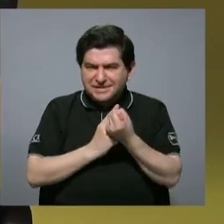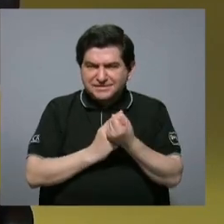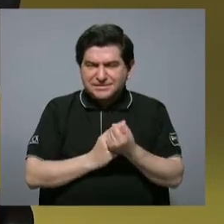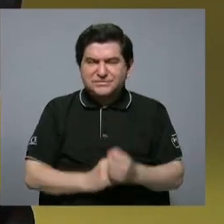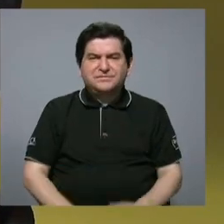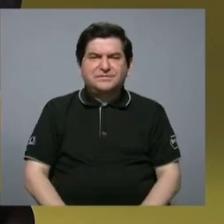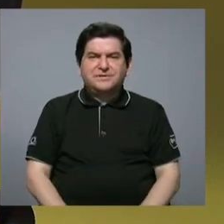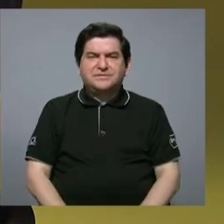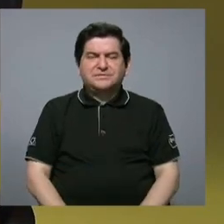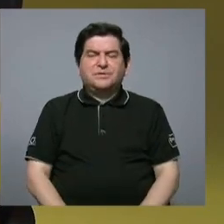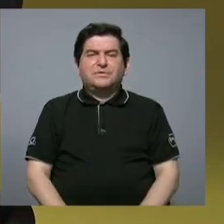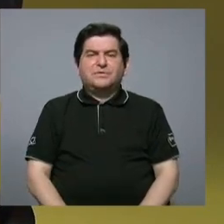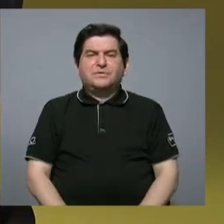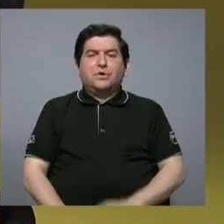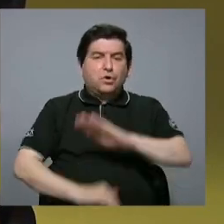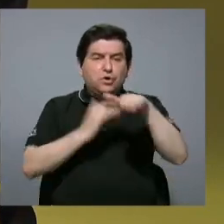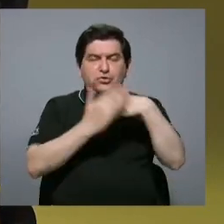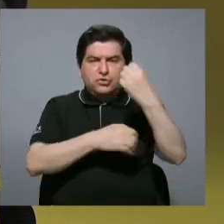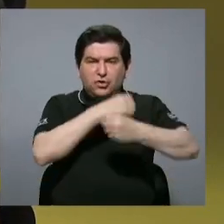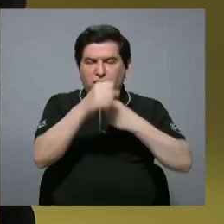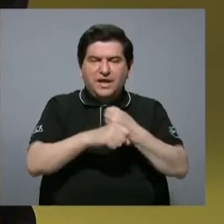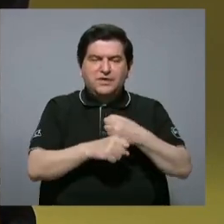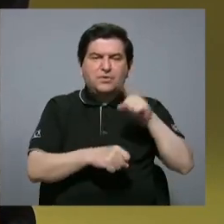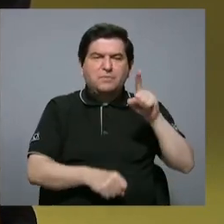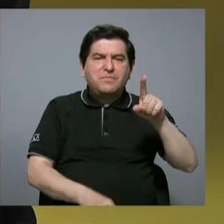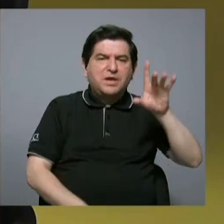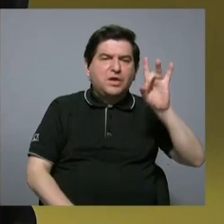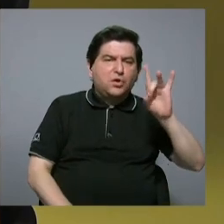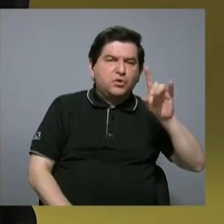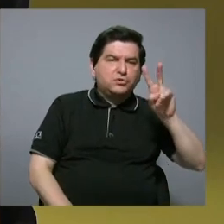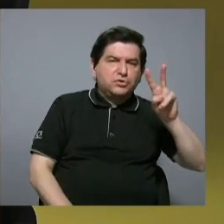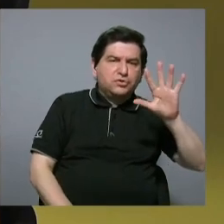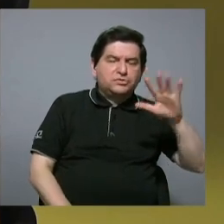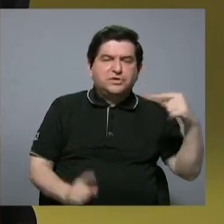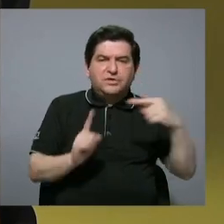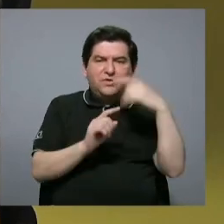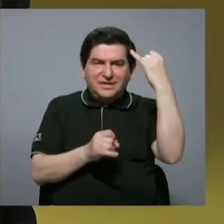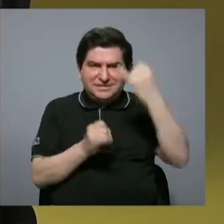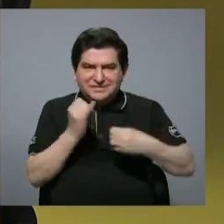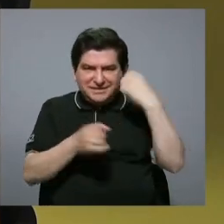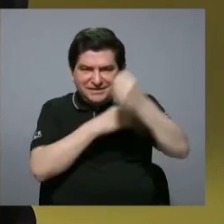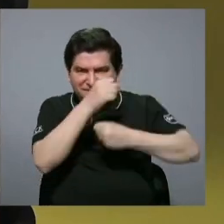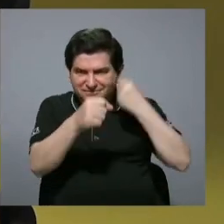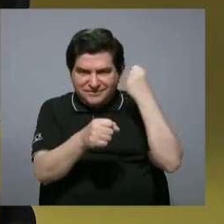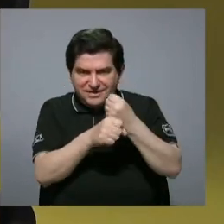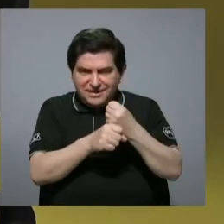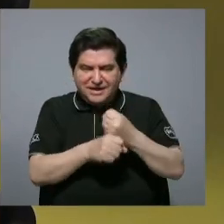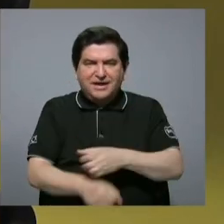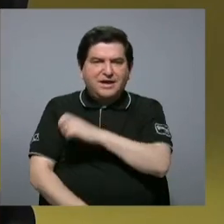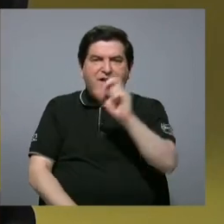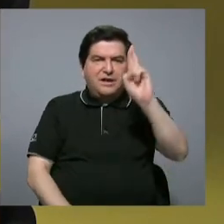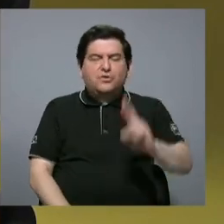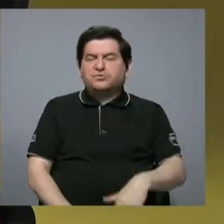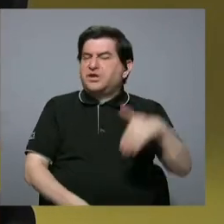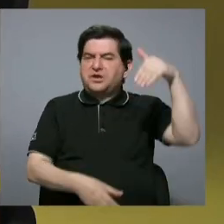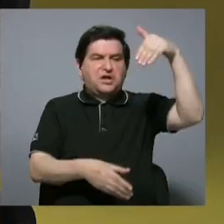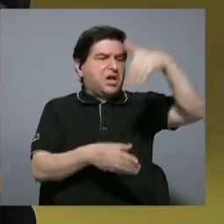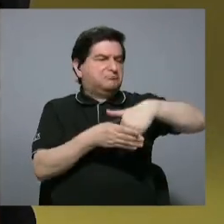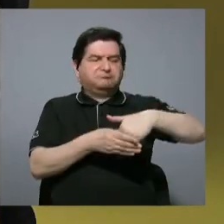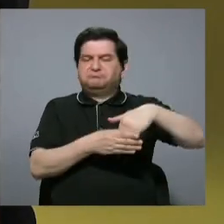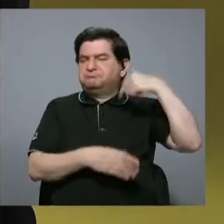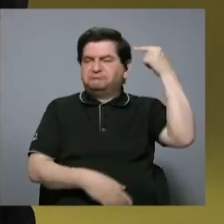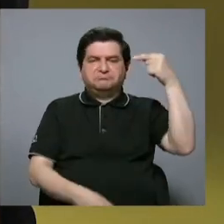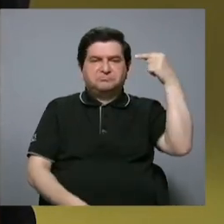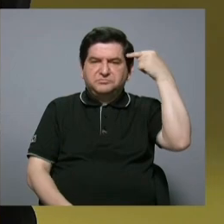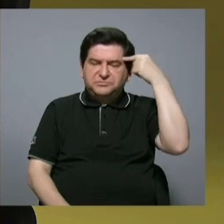todo el año 1825, prácticamente hasta final de año, Costa Rica no interviene en el gobierno